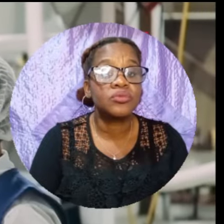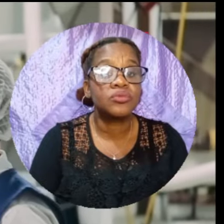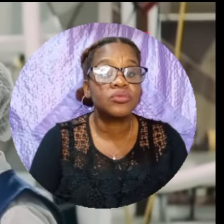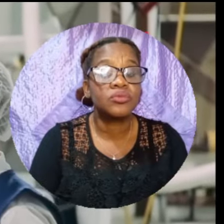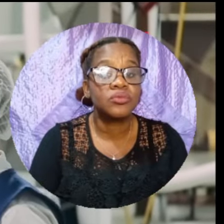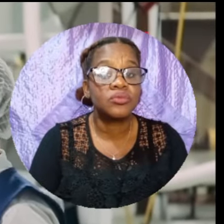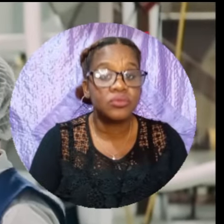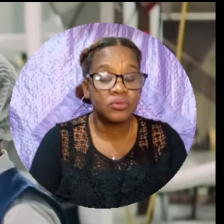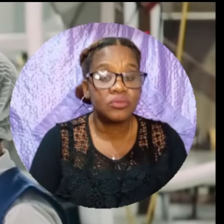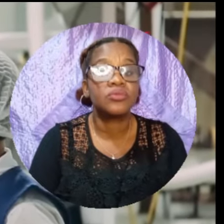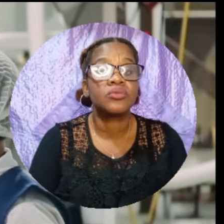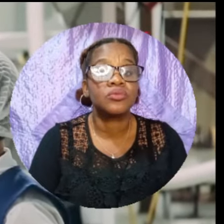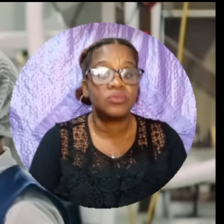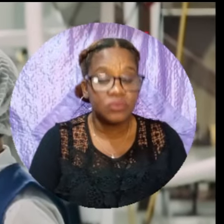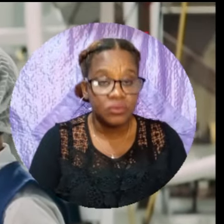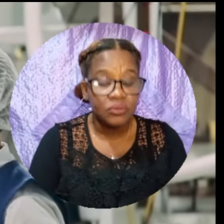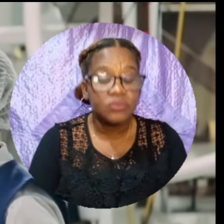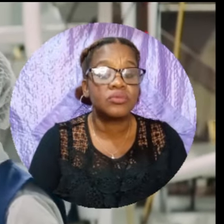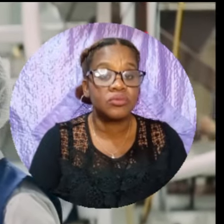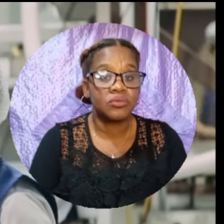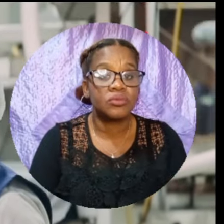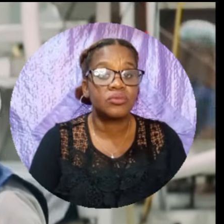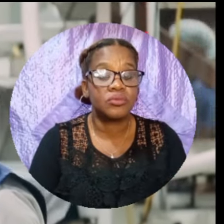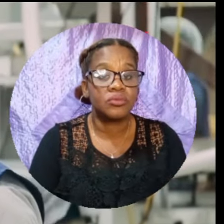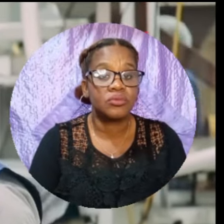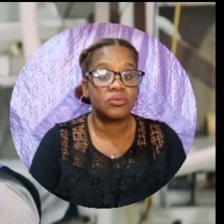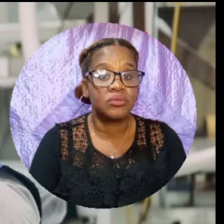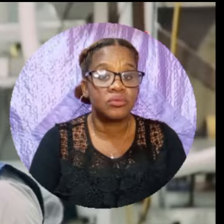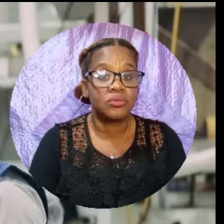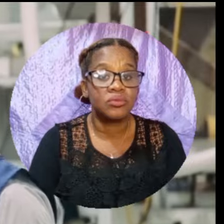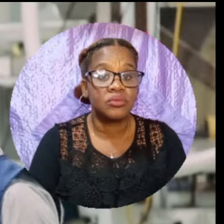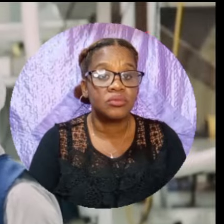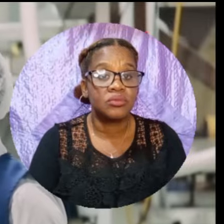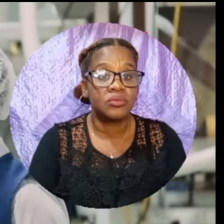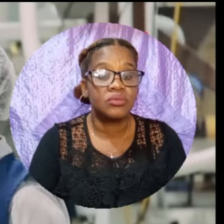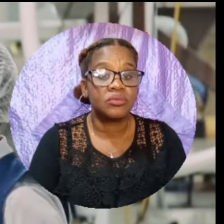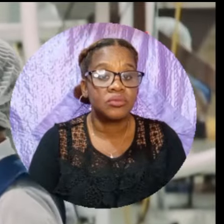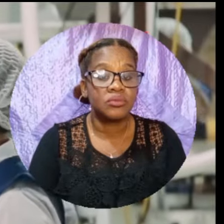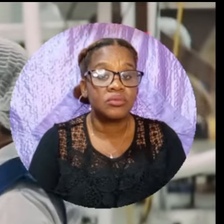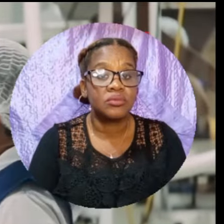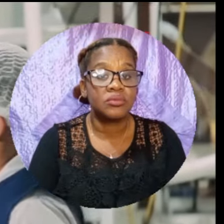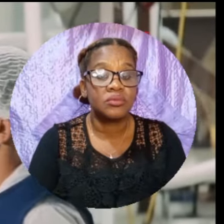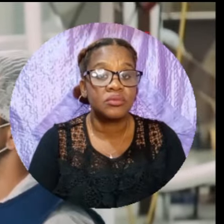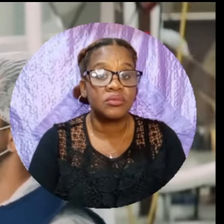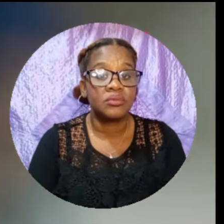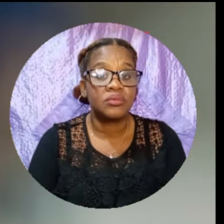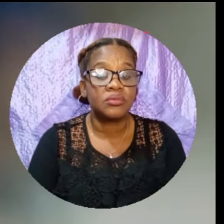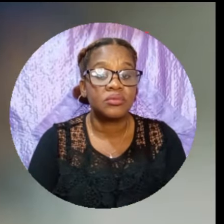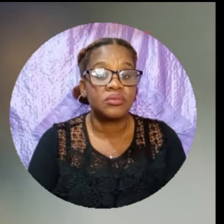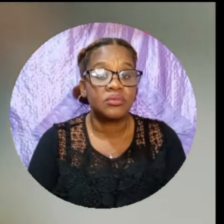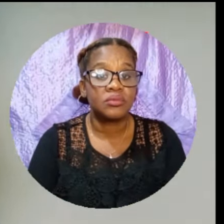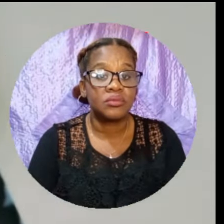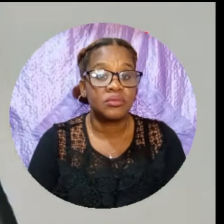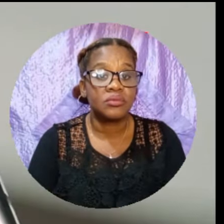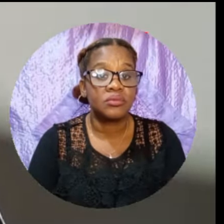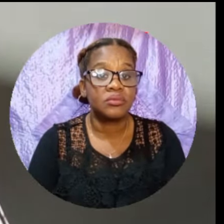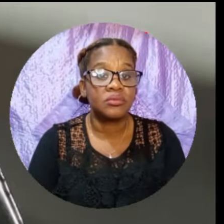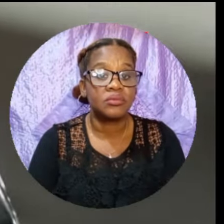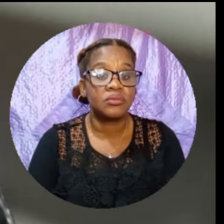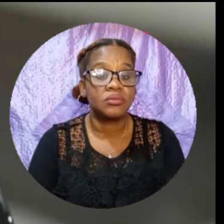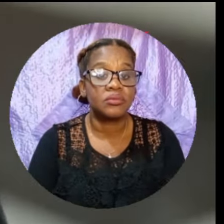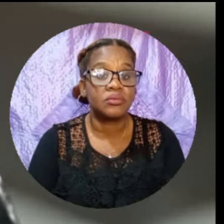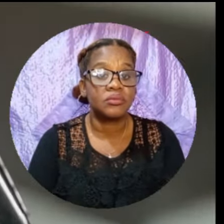se seca el grano del café, se desmucila el grano del café, se despulpa el grano del café, se tuesta, se